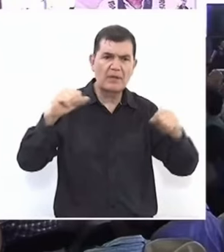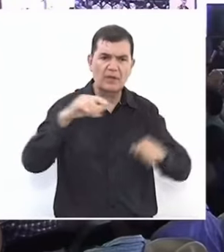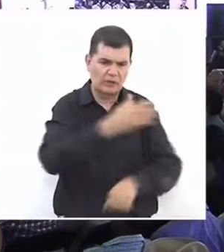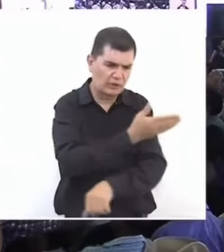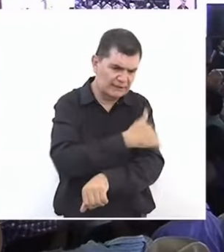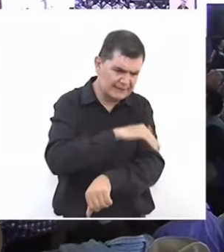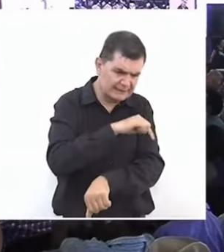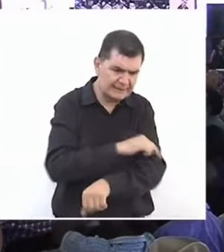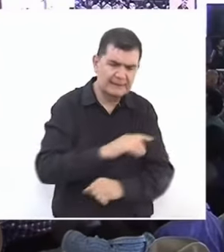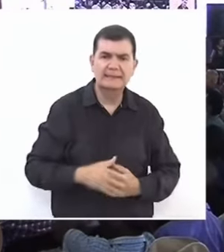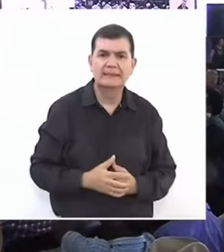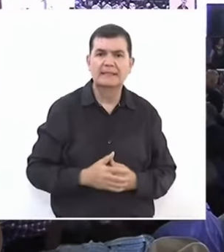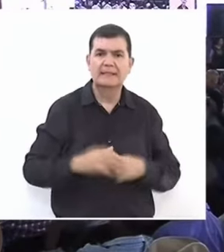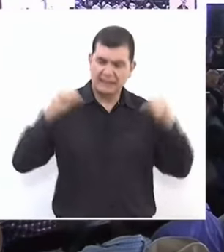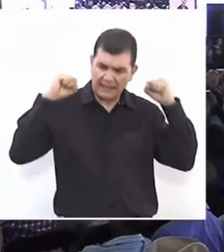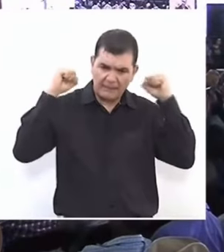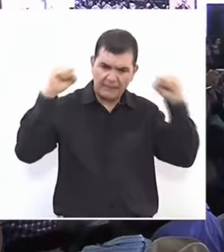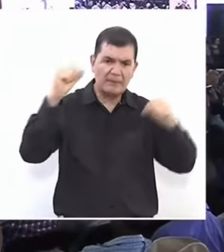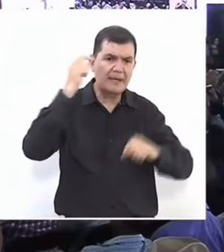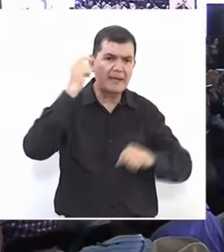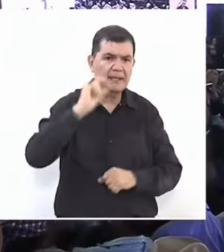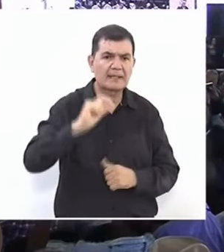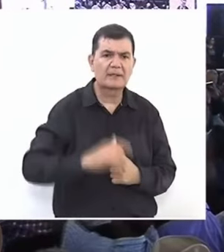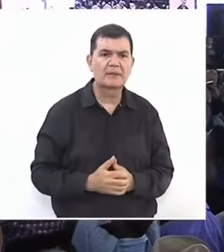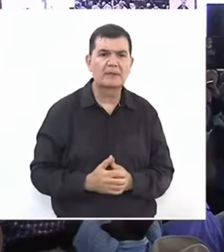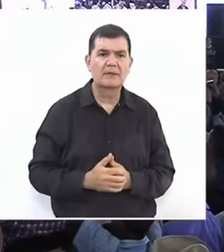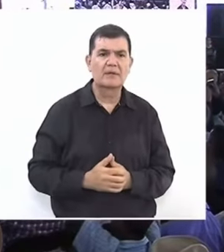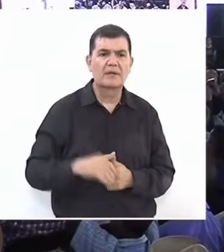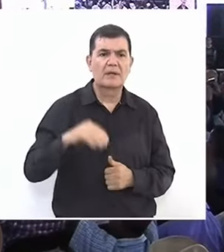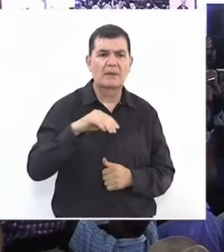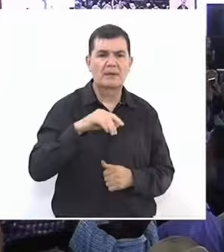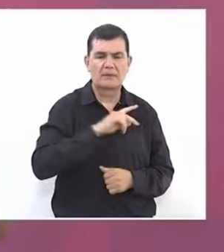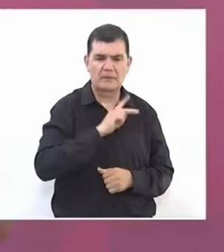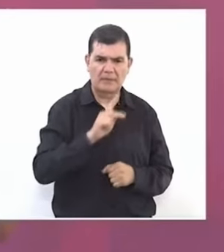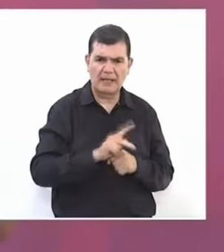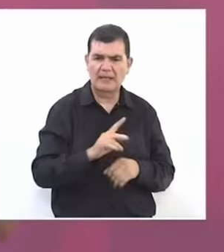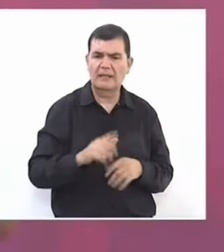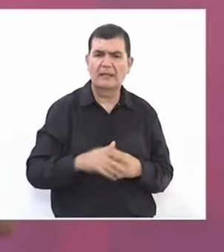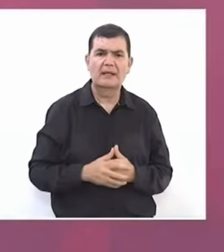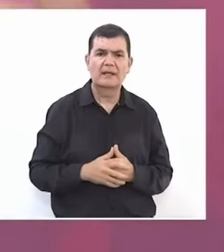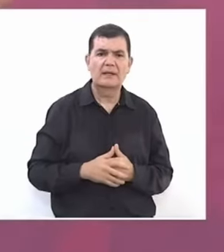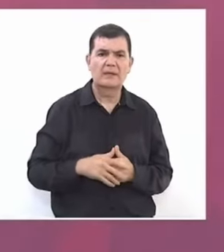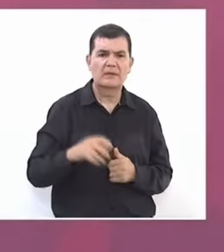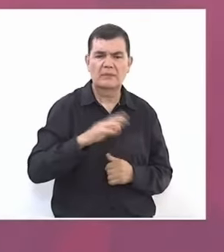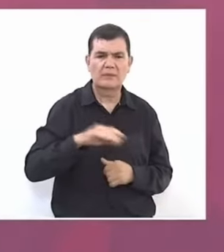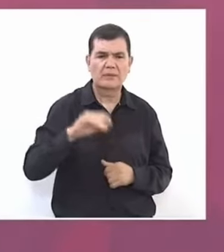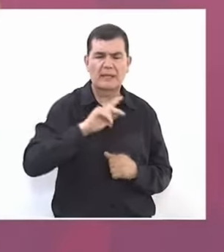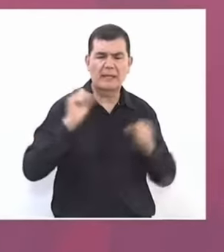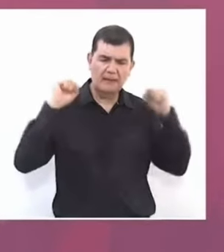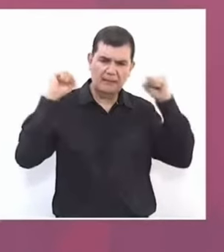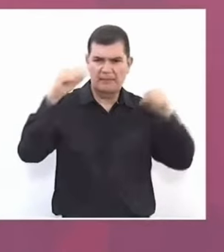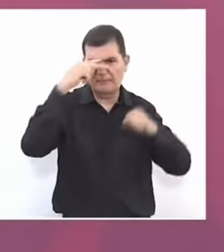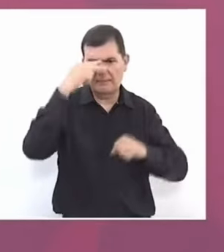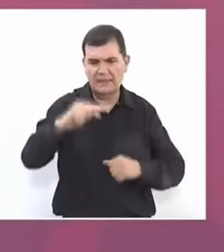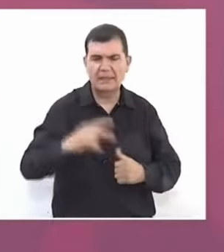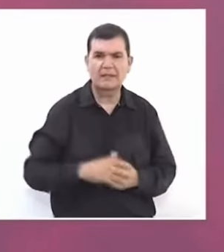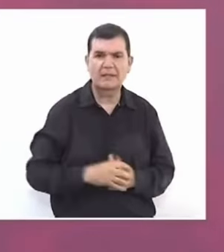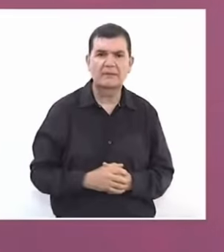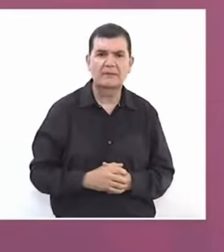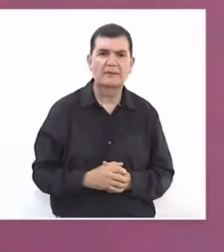Chica! ¡Que viva Guerrero, donde la patria! ¡Que viva México!